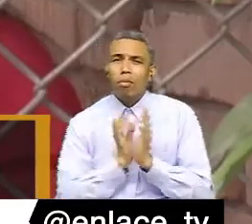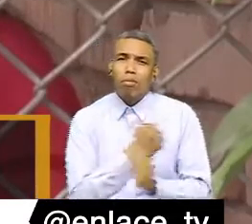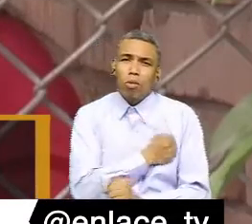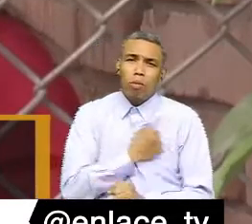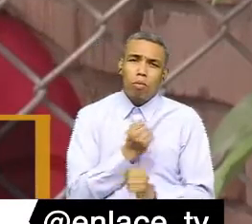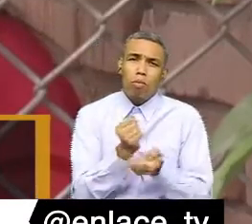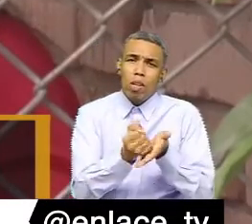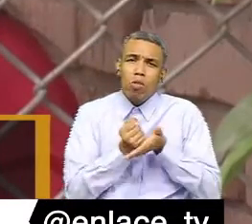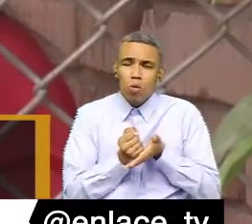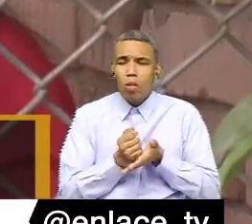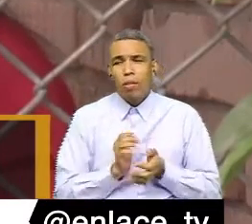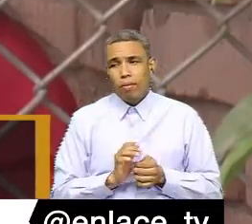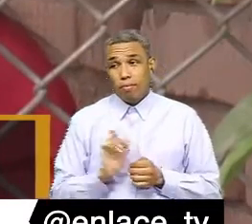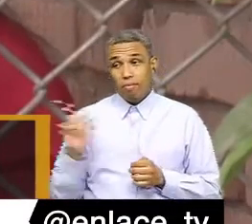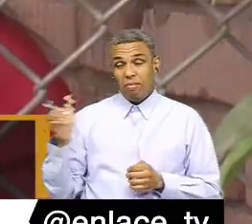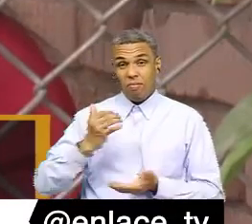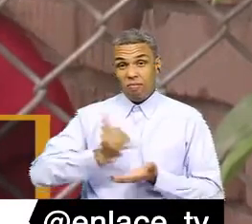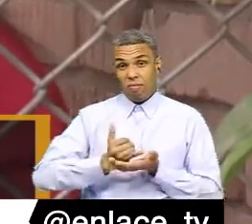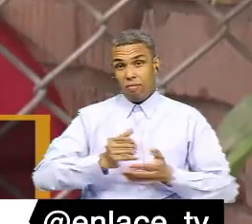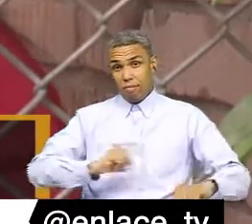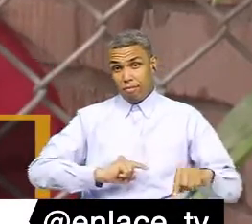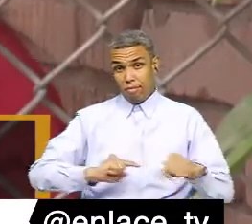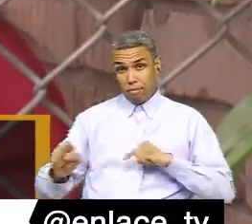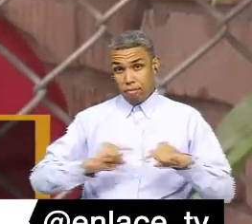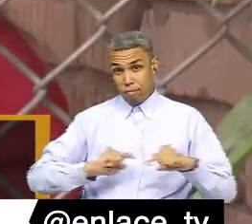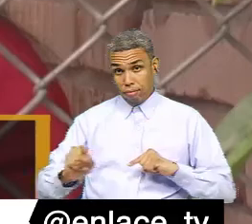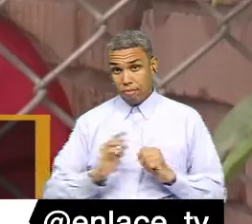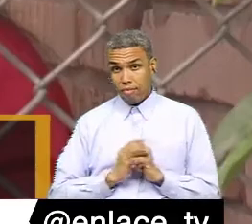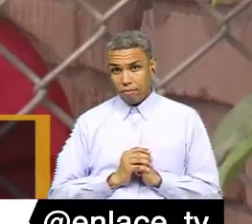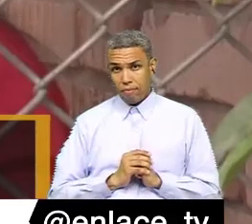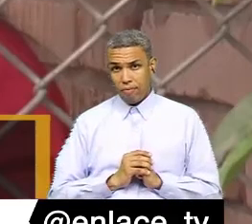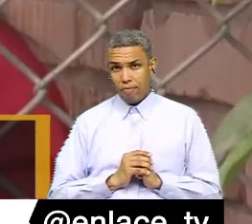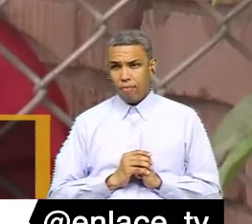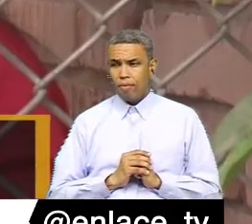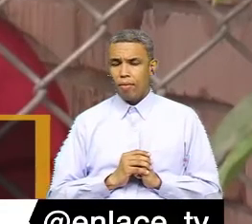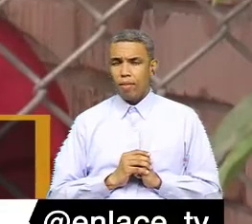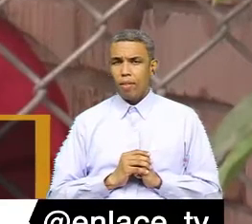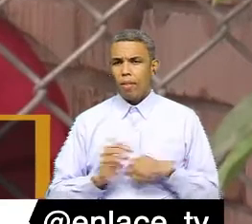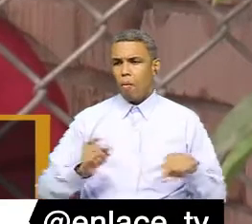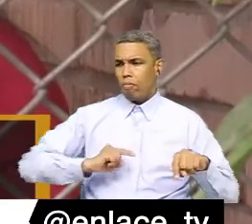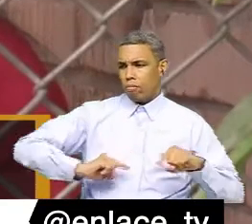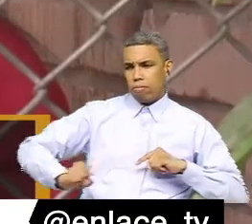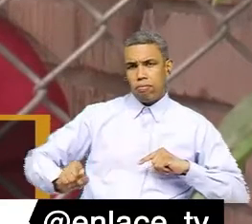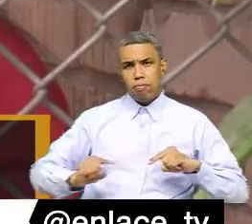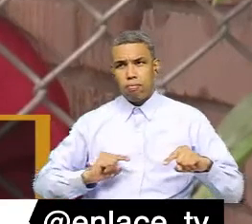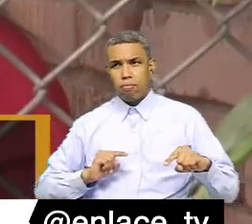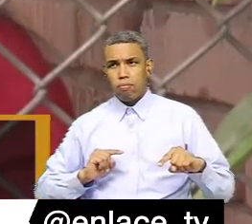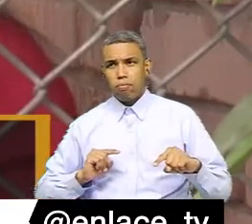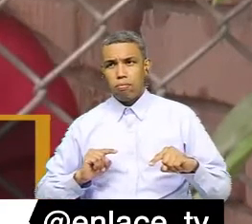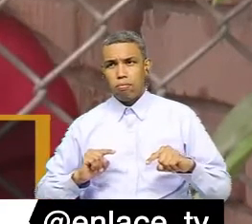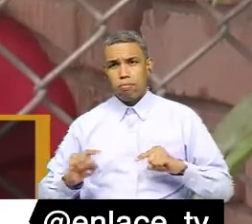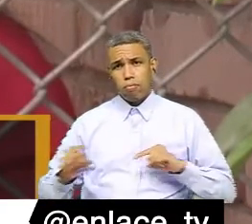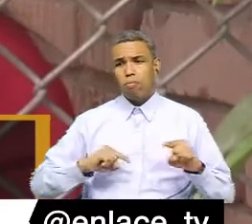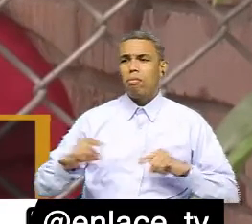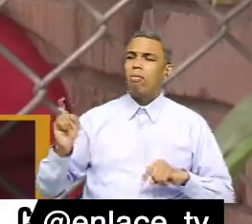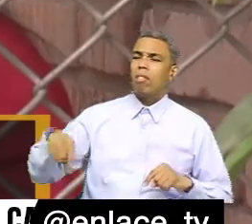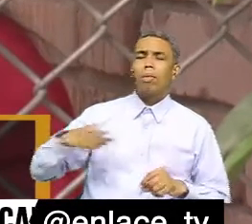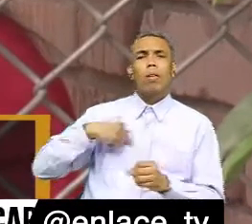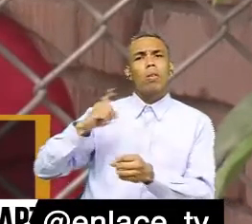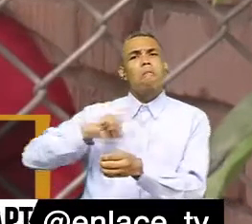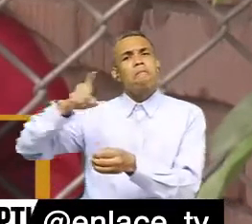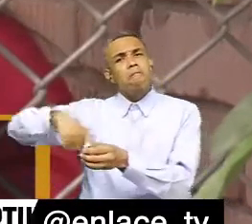administrativa dio la orden de que yo debía volver a trabajar sin tener en cuenta que tengo restricción de dos especialistas que mi salud está en un